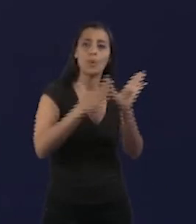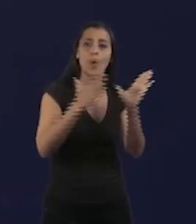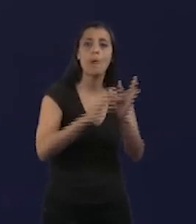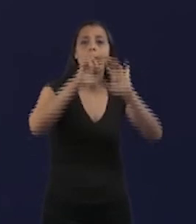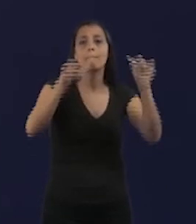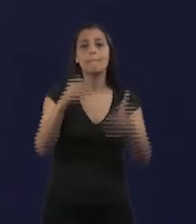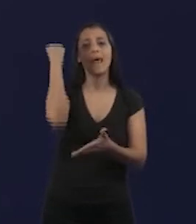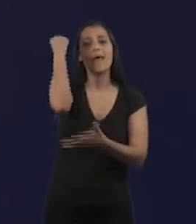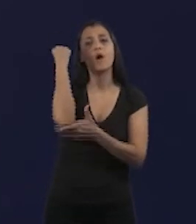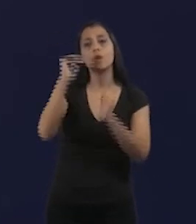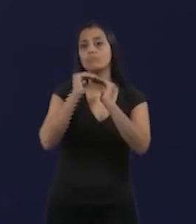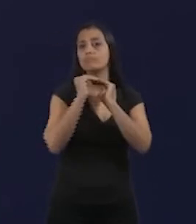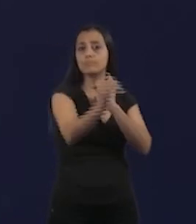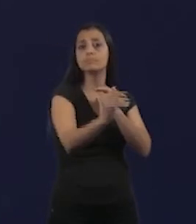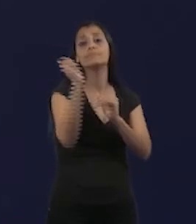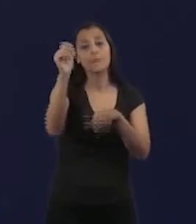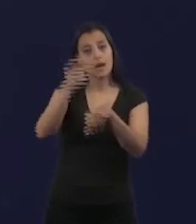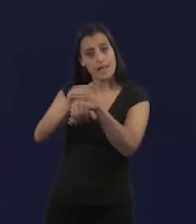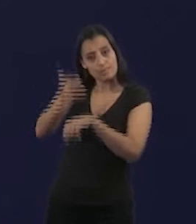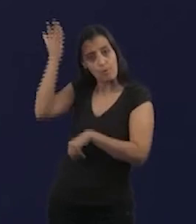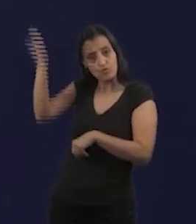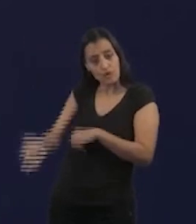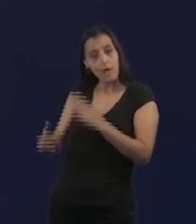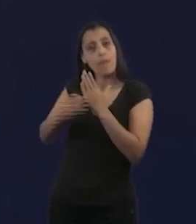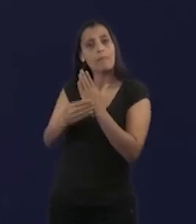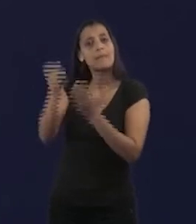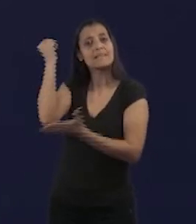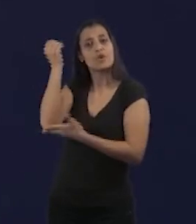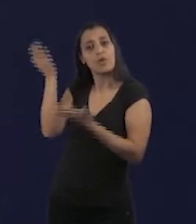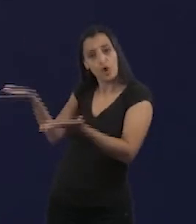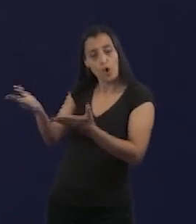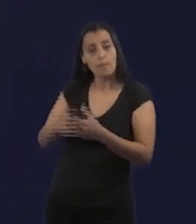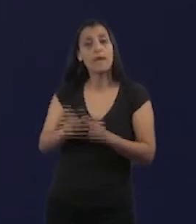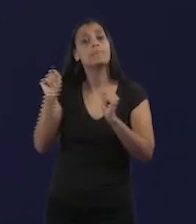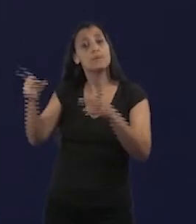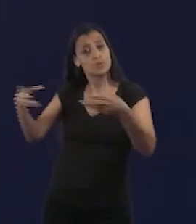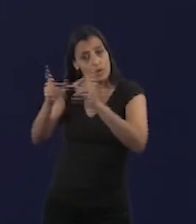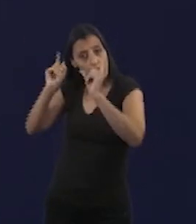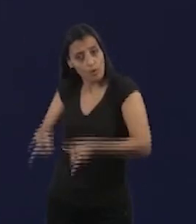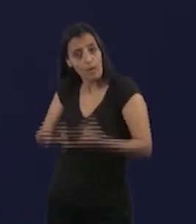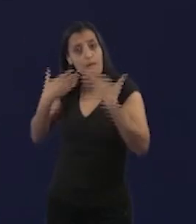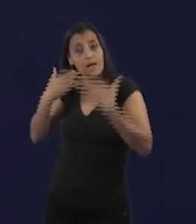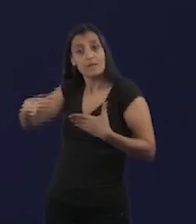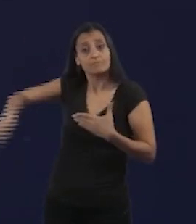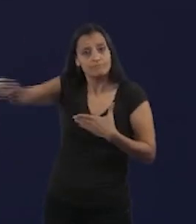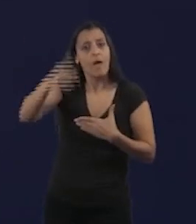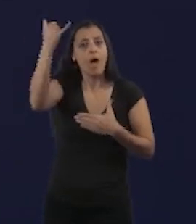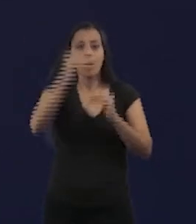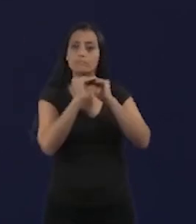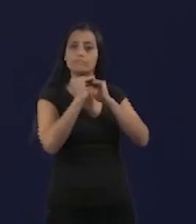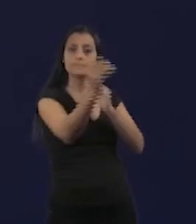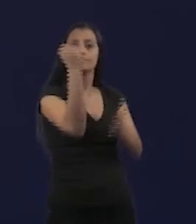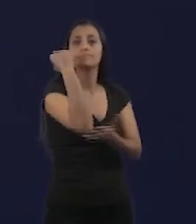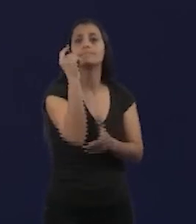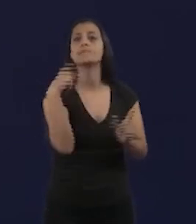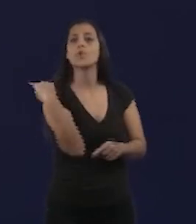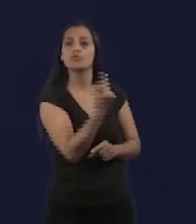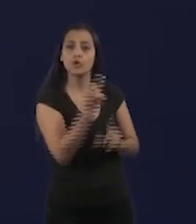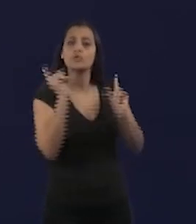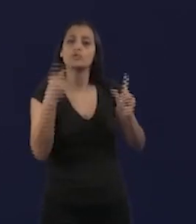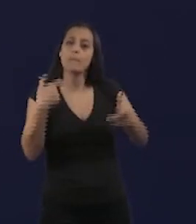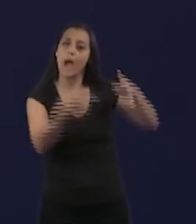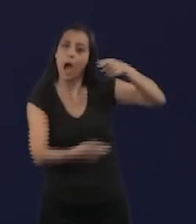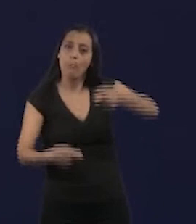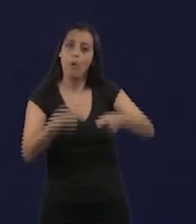estabilización que está llevando adelante el ministro caputo su equipo y y todos los que colaboramos para que esto